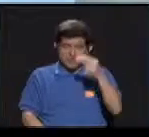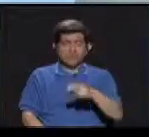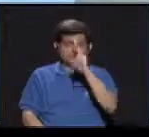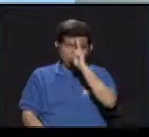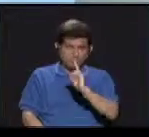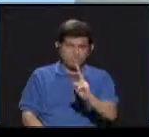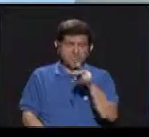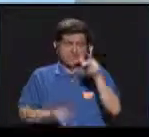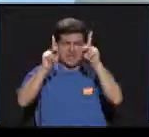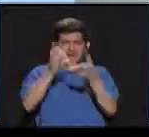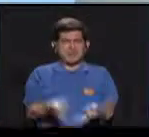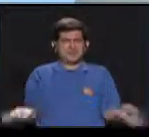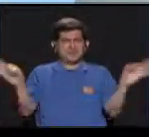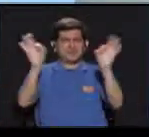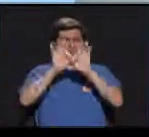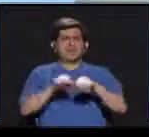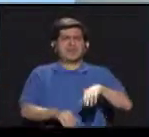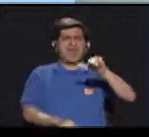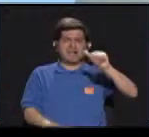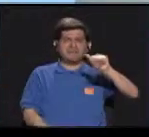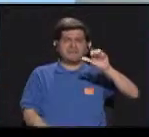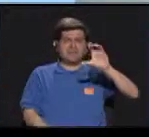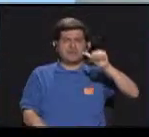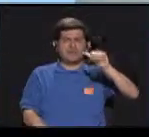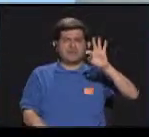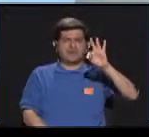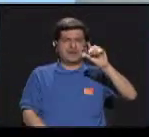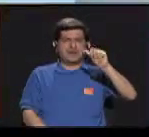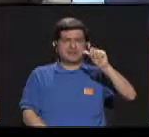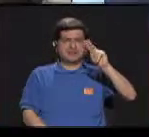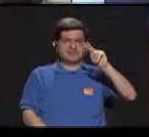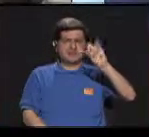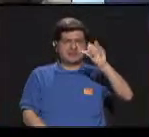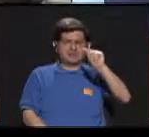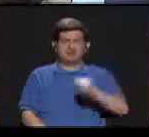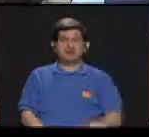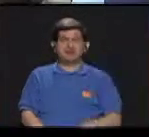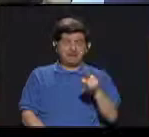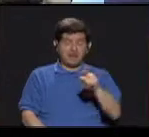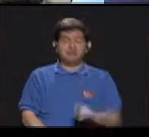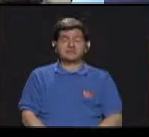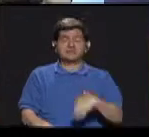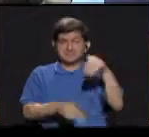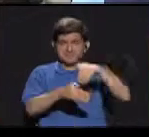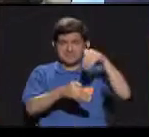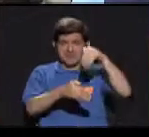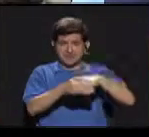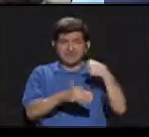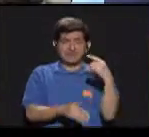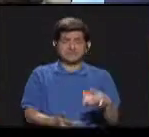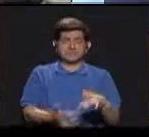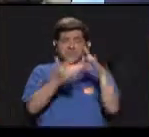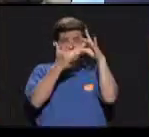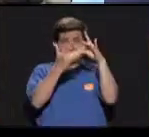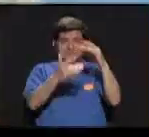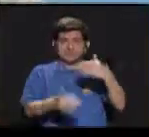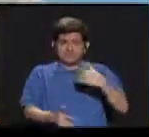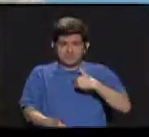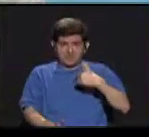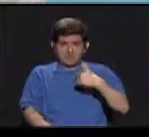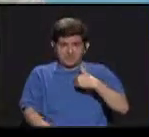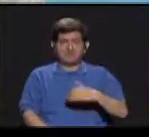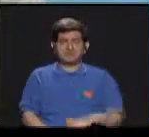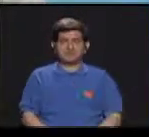nuestro humilde homenaje a la figura de ese gran hombre que fue Alfredo Catania. Así es. Ese documento quizás